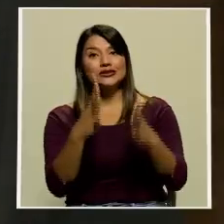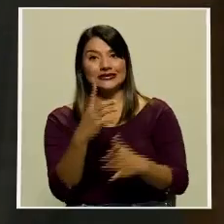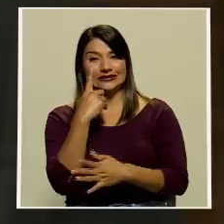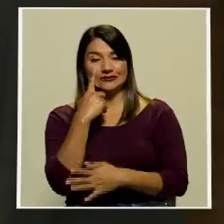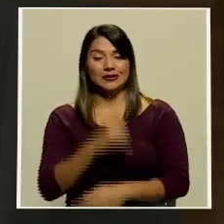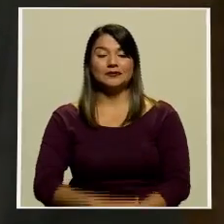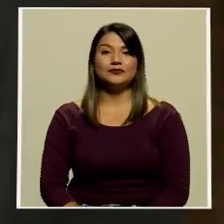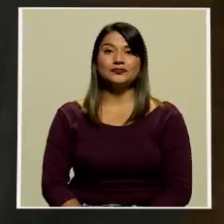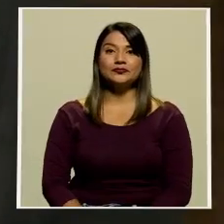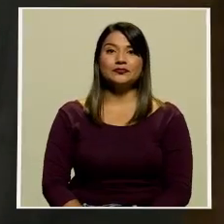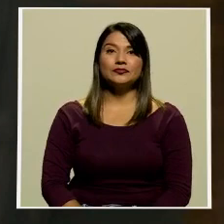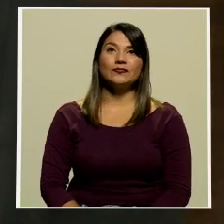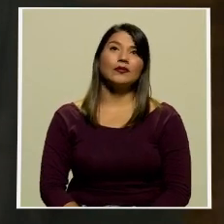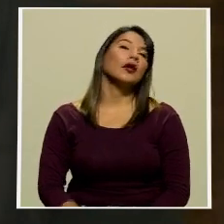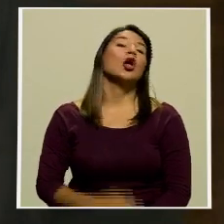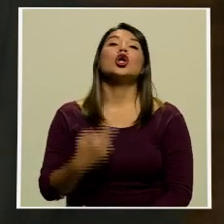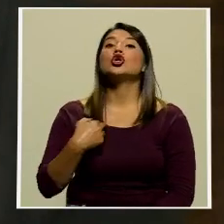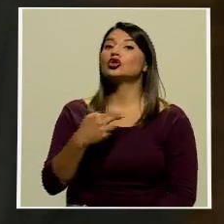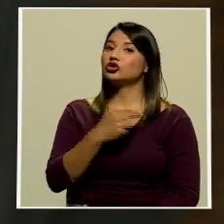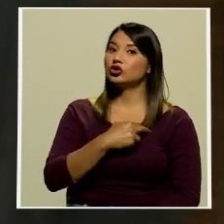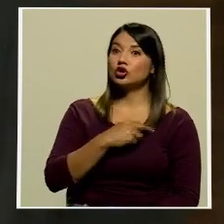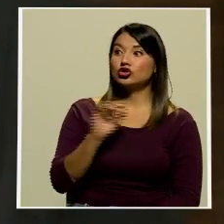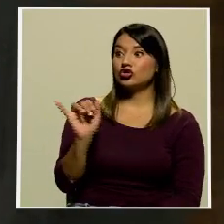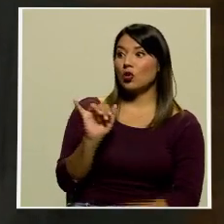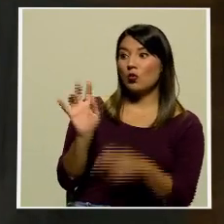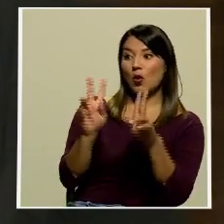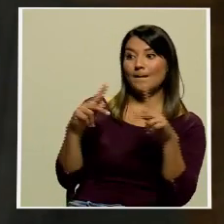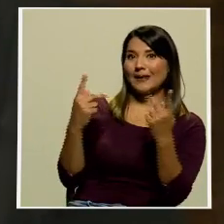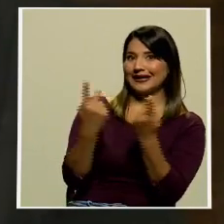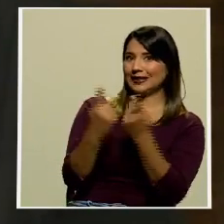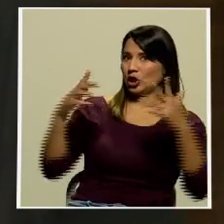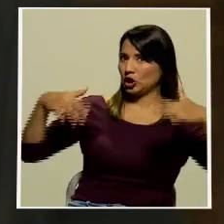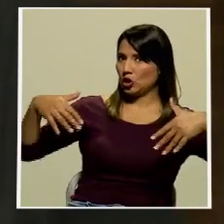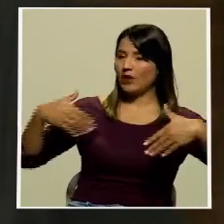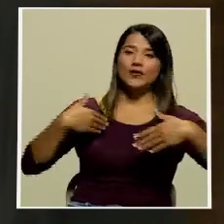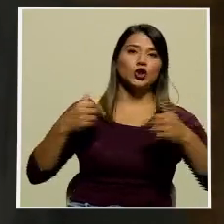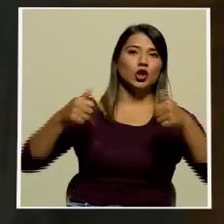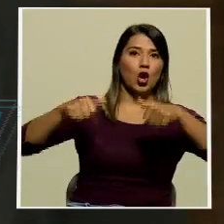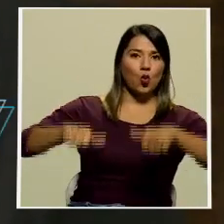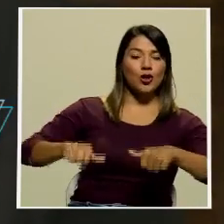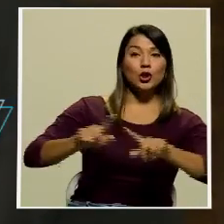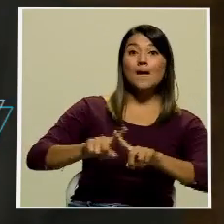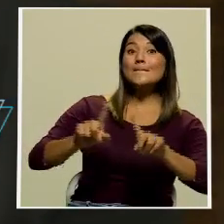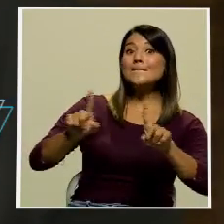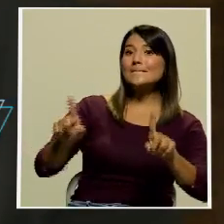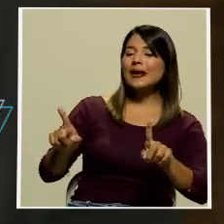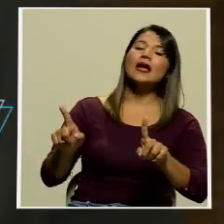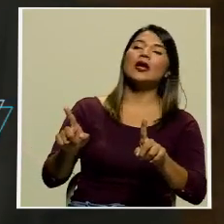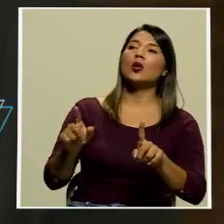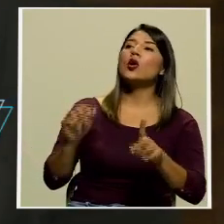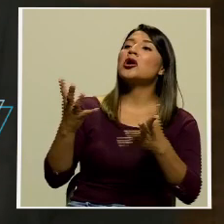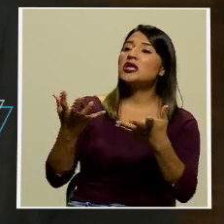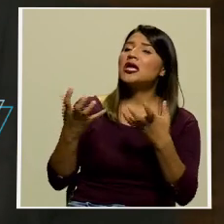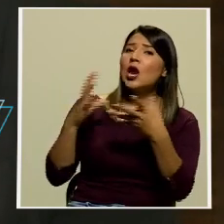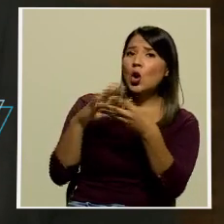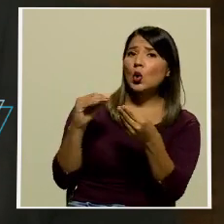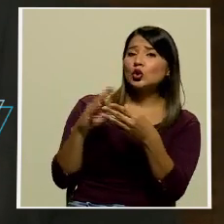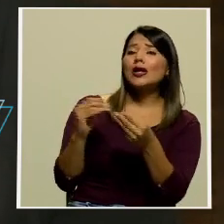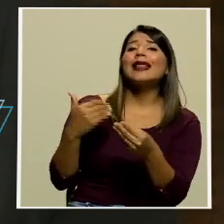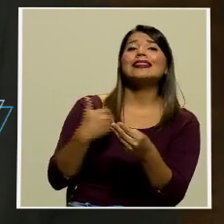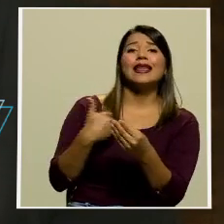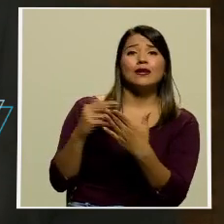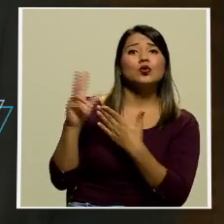Como fracción no hemos llegado a un acuerdo, sin embargo le adelanto que tenemos proyectos dirigidos a